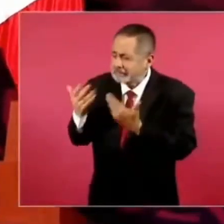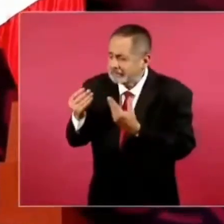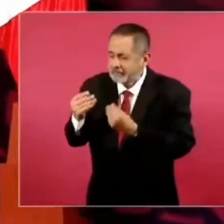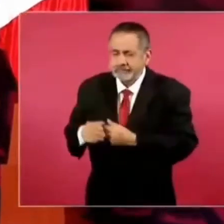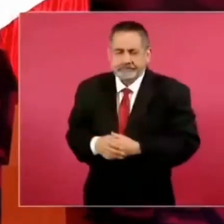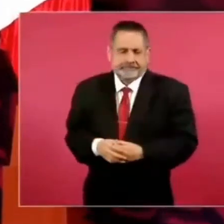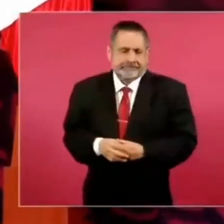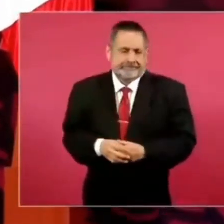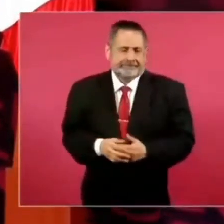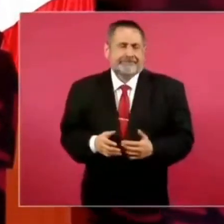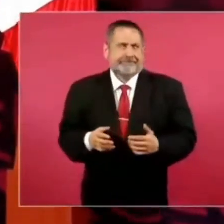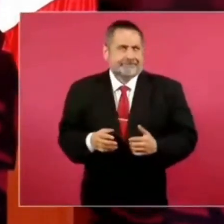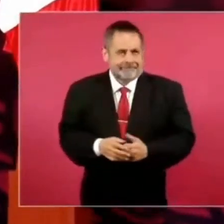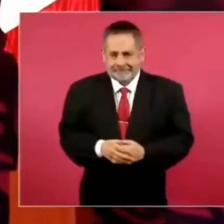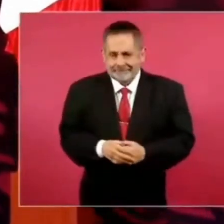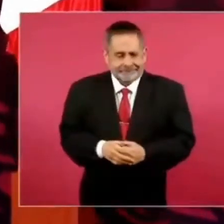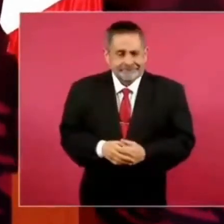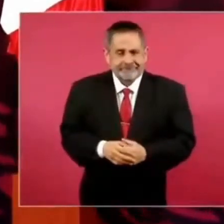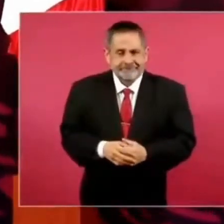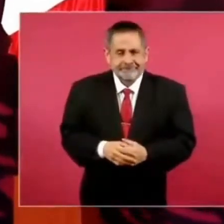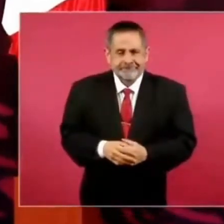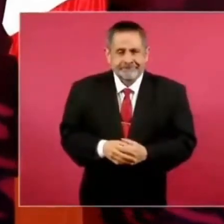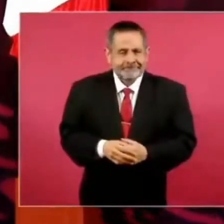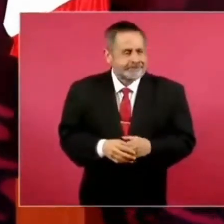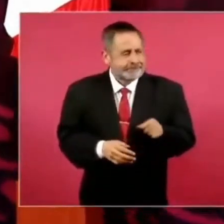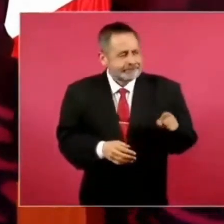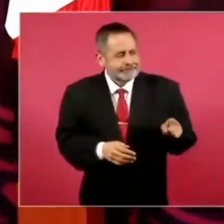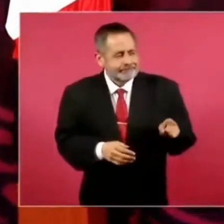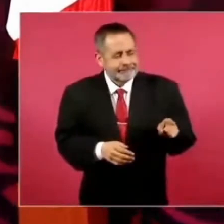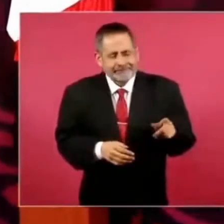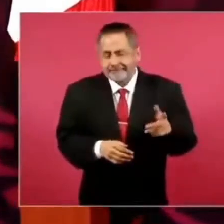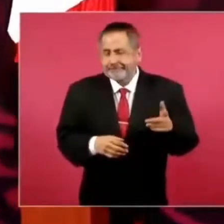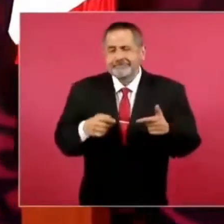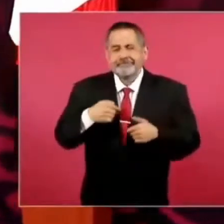si hay algo de que me arrepiento